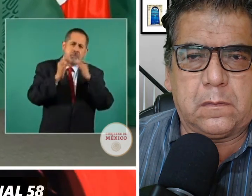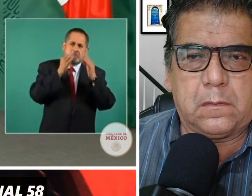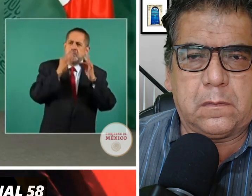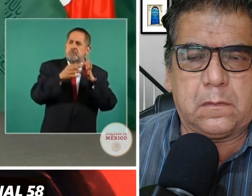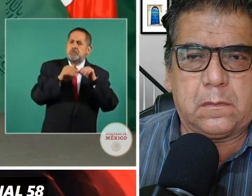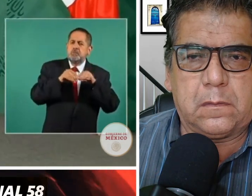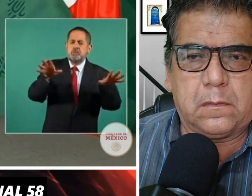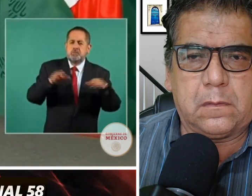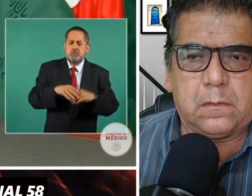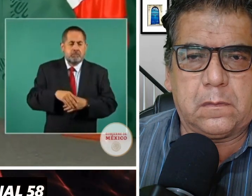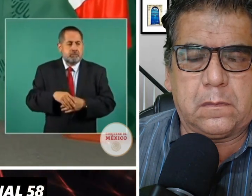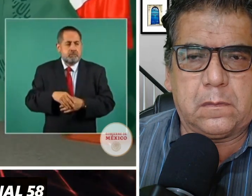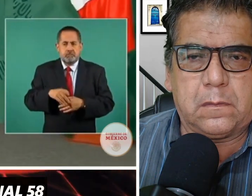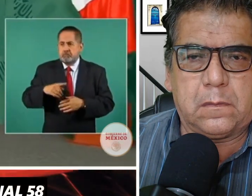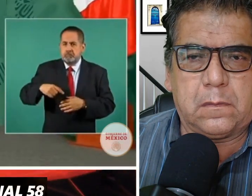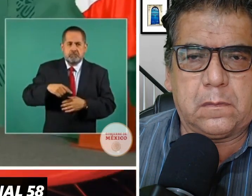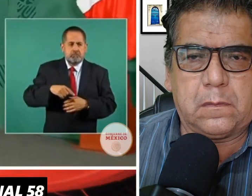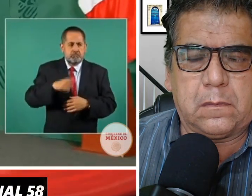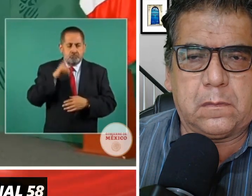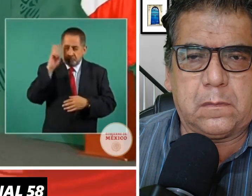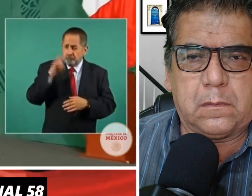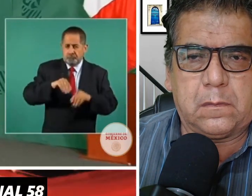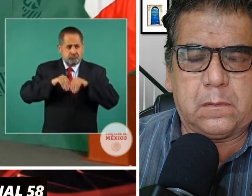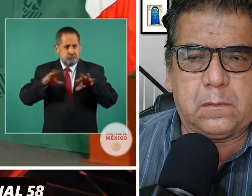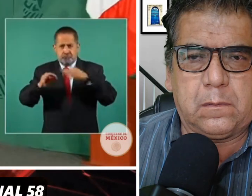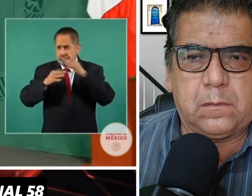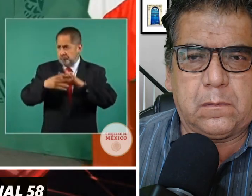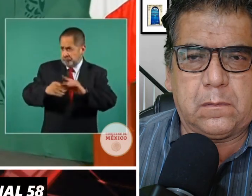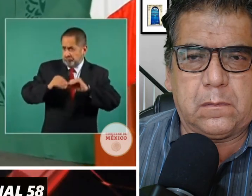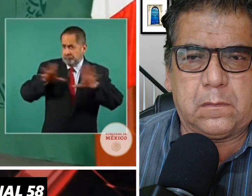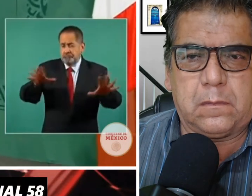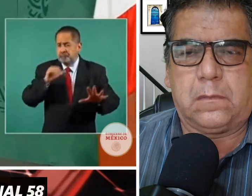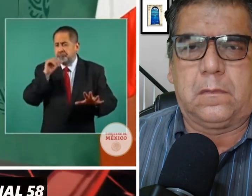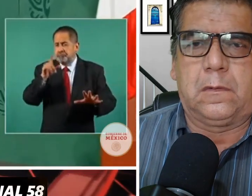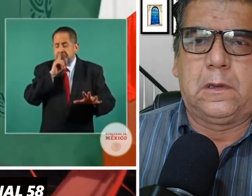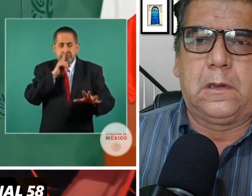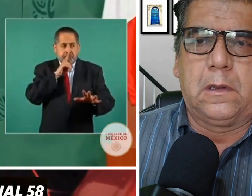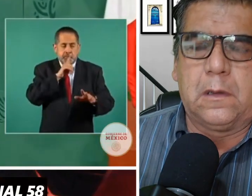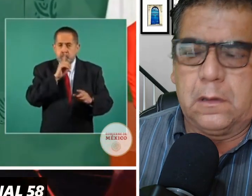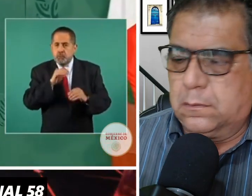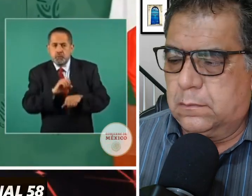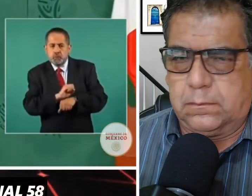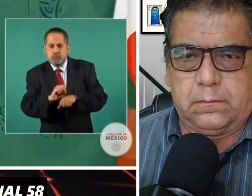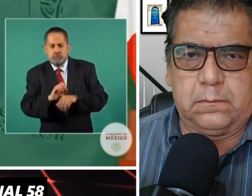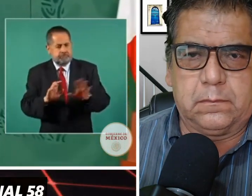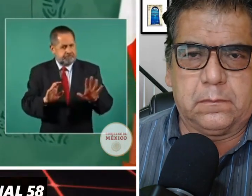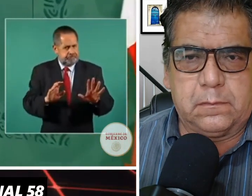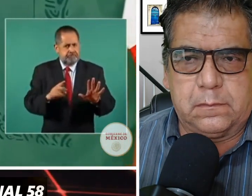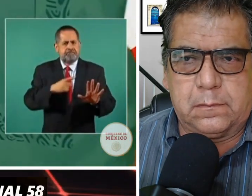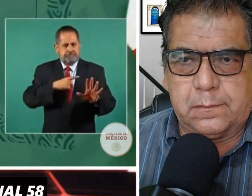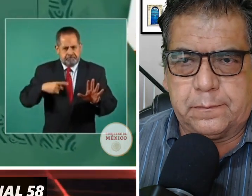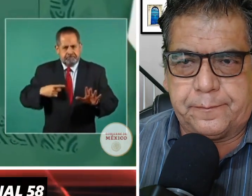y pasó de noche, pero es muy importante que se conozca